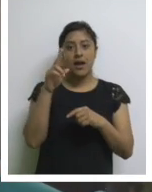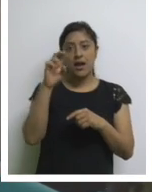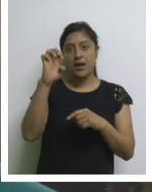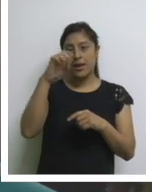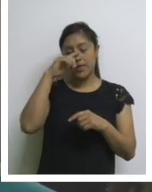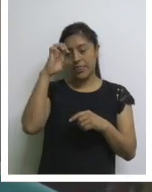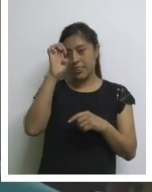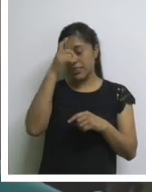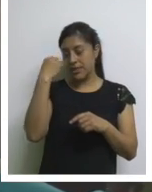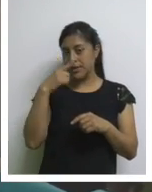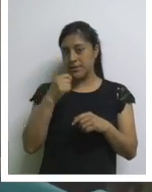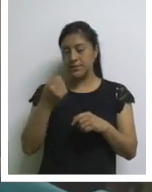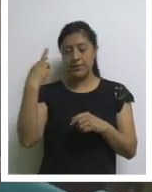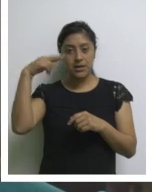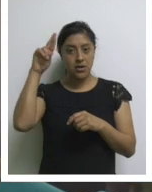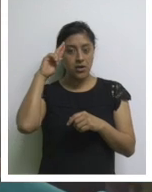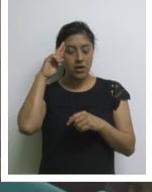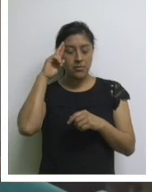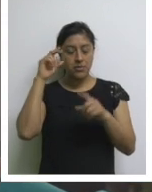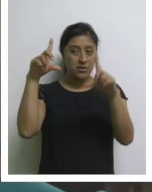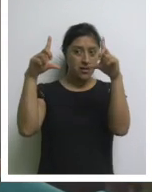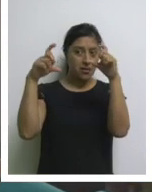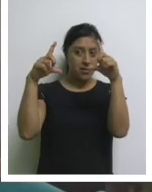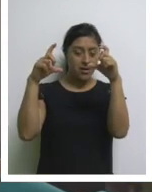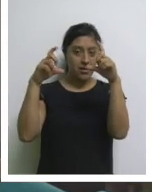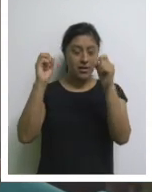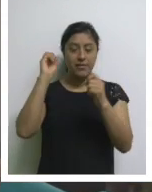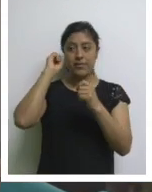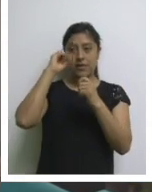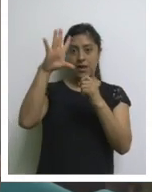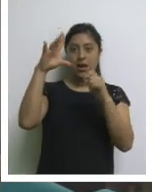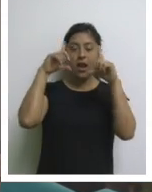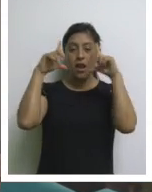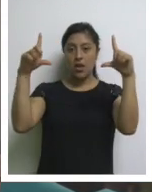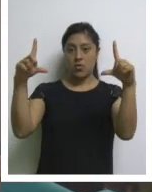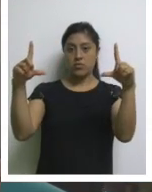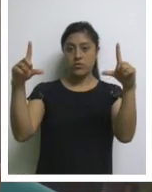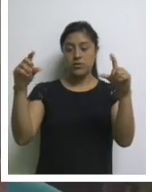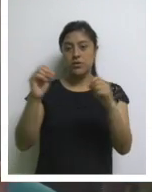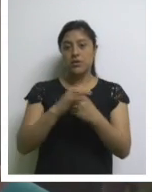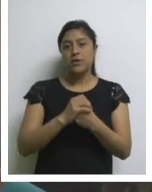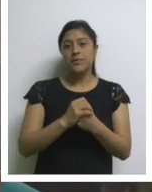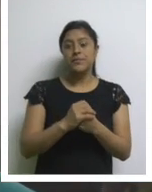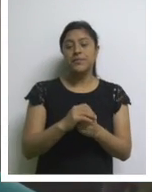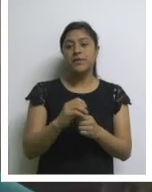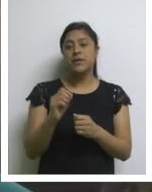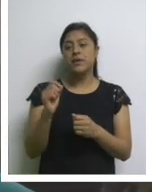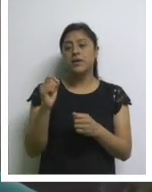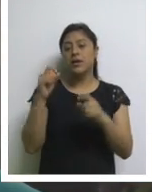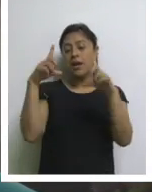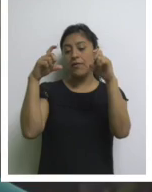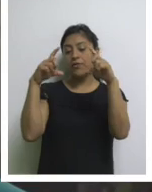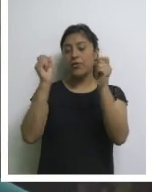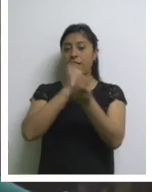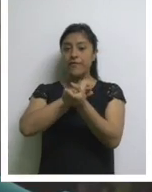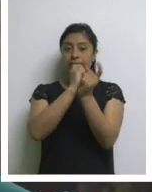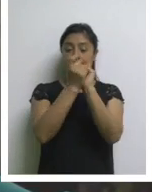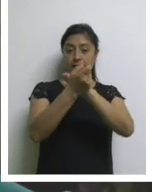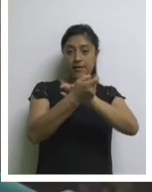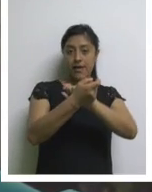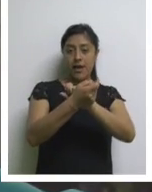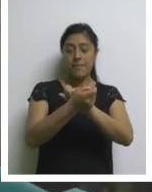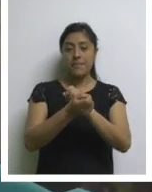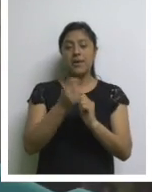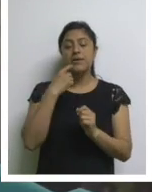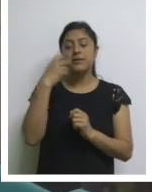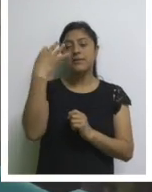que generen brillo, porque recordemos que también la cámara tiene flash, entonces puede causar alguna